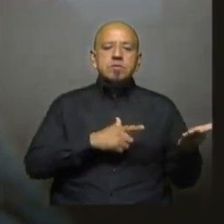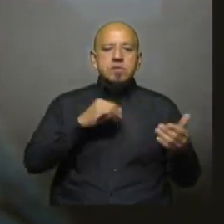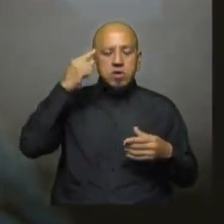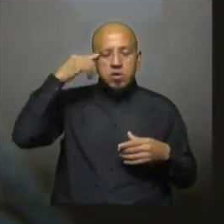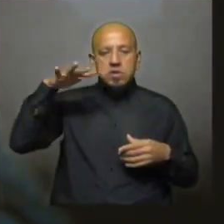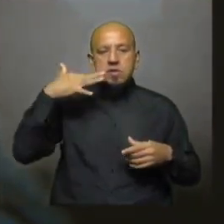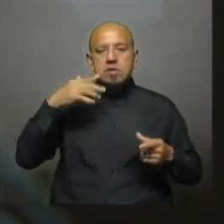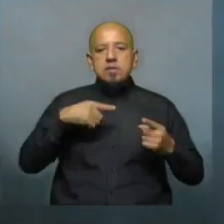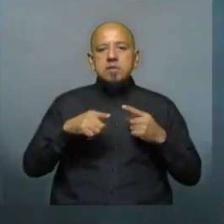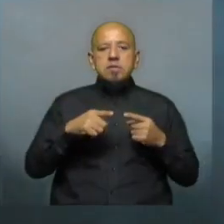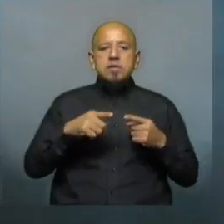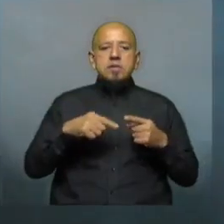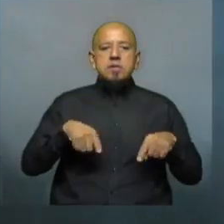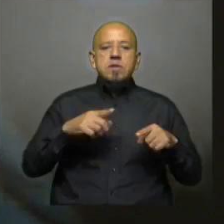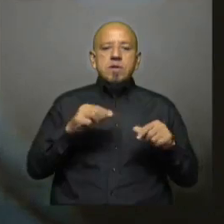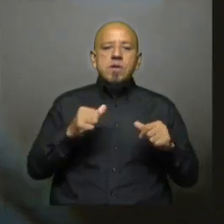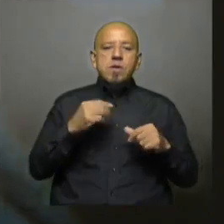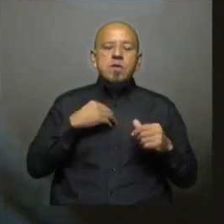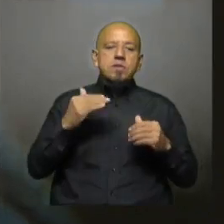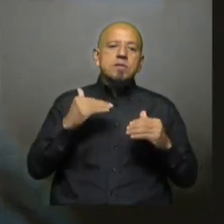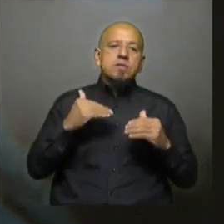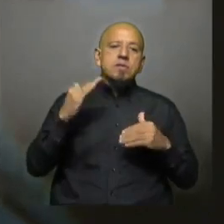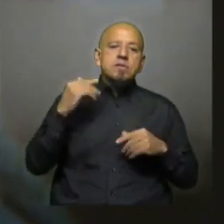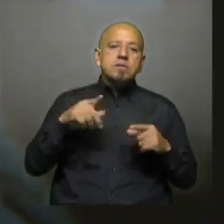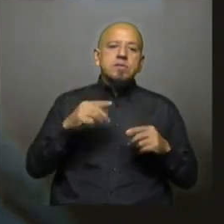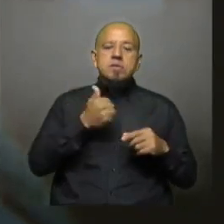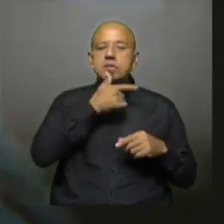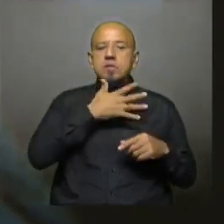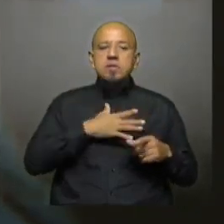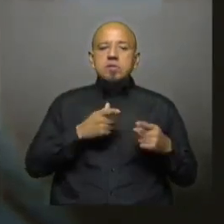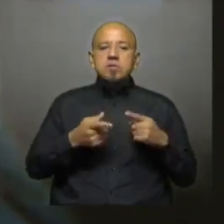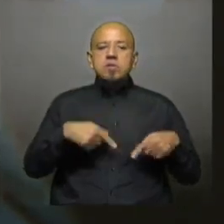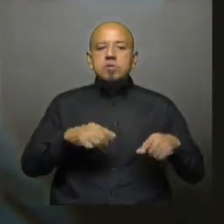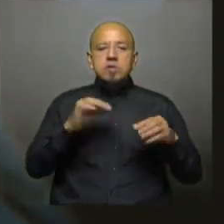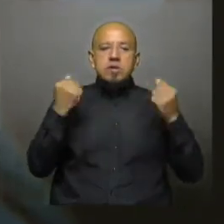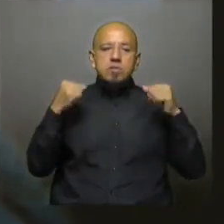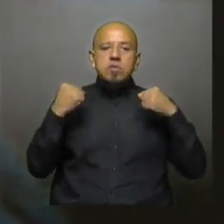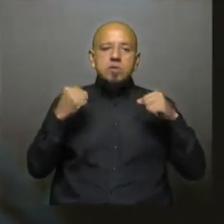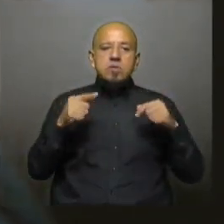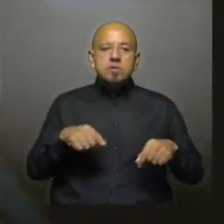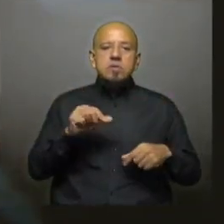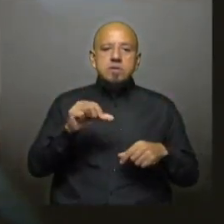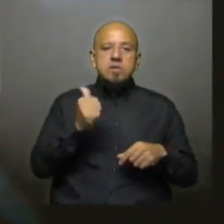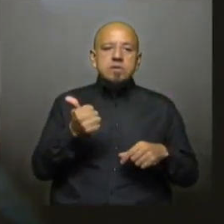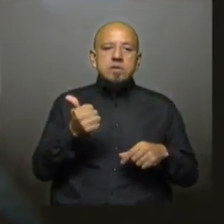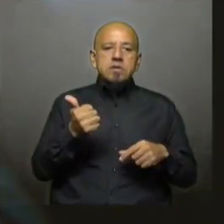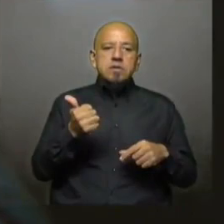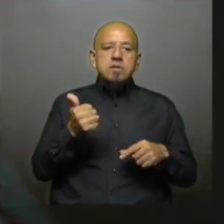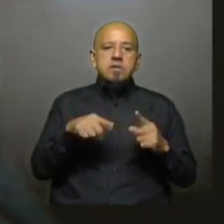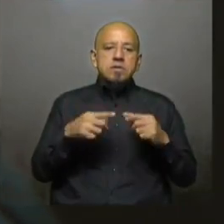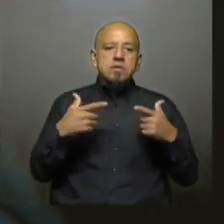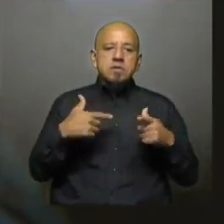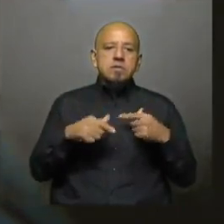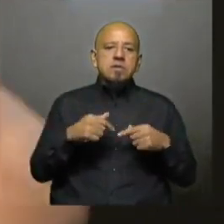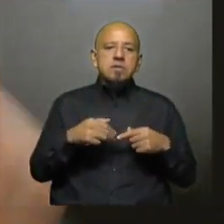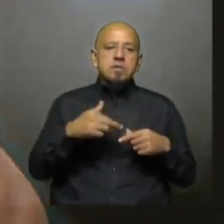¿no? Más bien, de cuando sea grande, un libro sobre historias deportivas. Y bueno, y se ganó, como dijimos, le dimos suerte, se ganó el